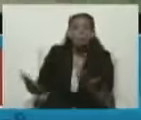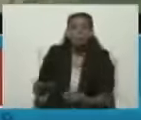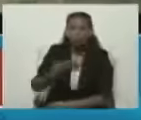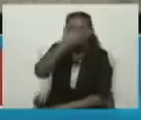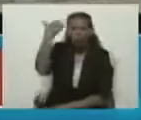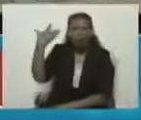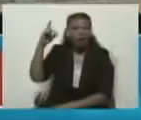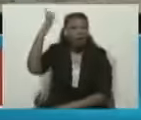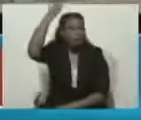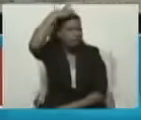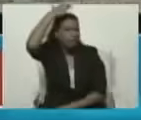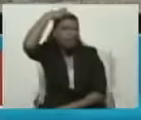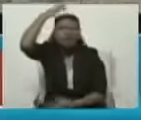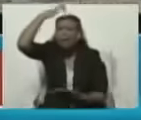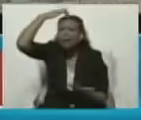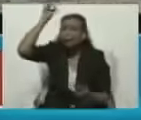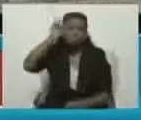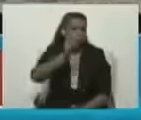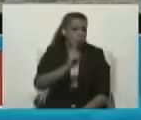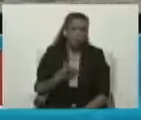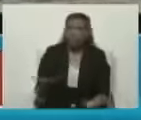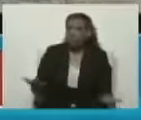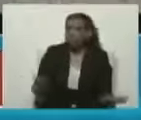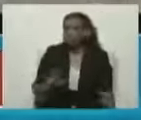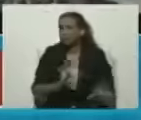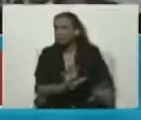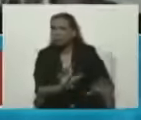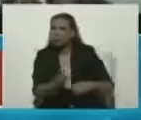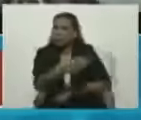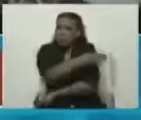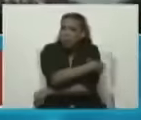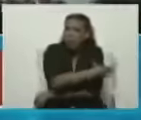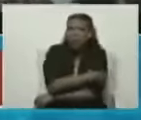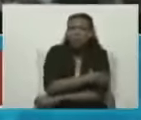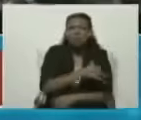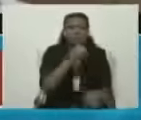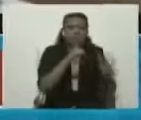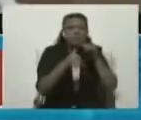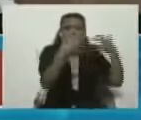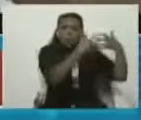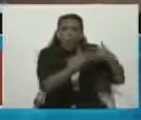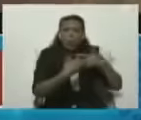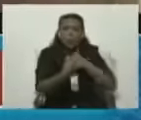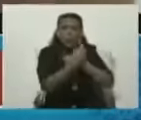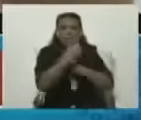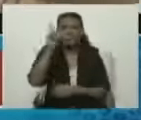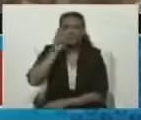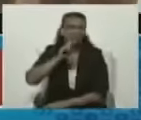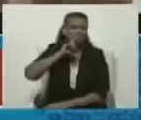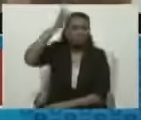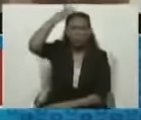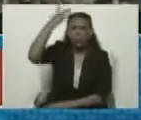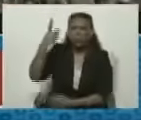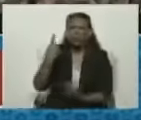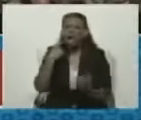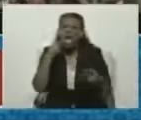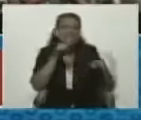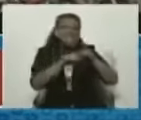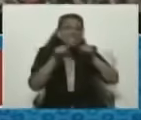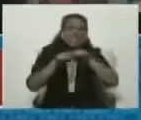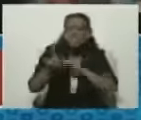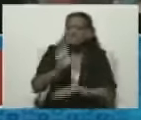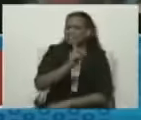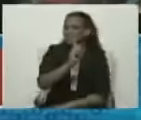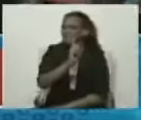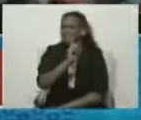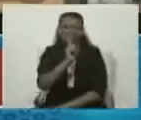de pajaritos preñados, olvídense de exit poll chimbos, olvídense de rumores a través